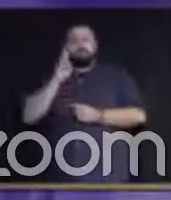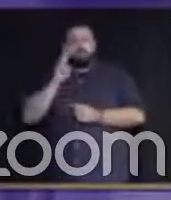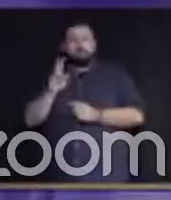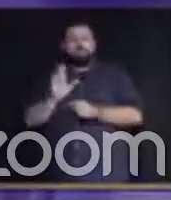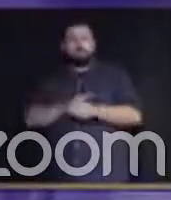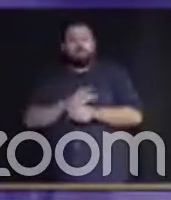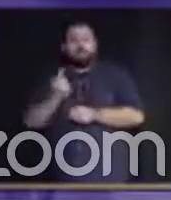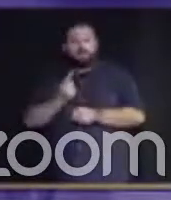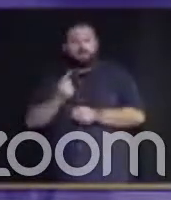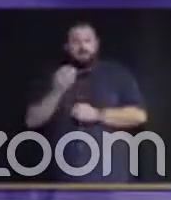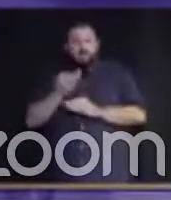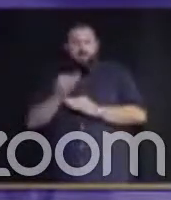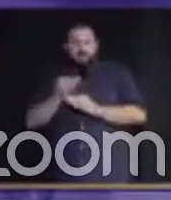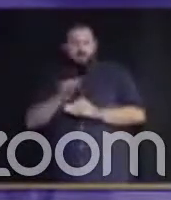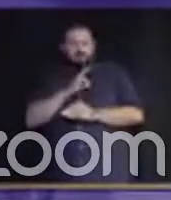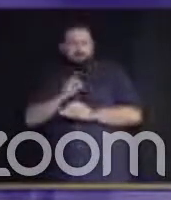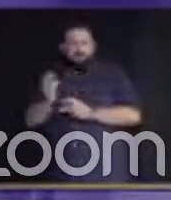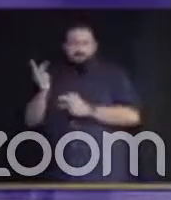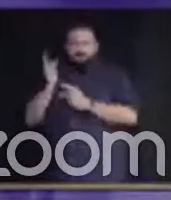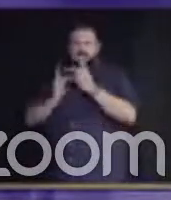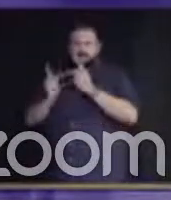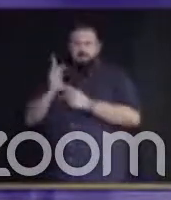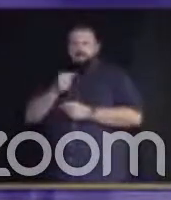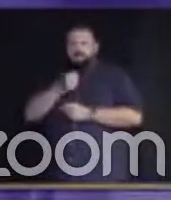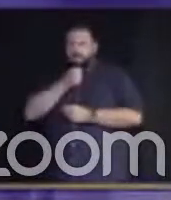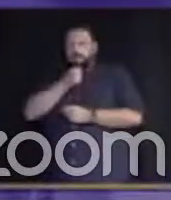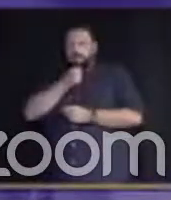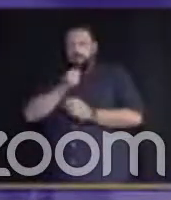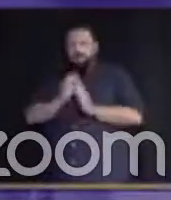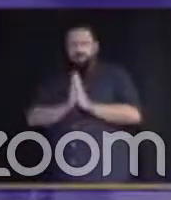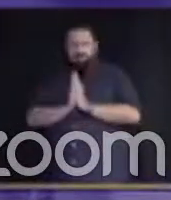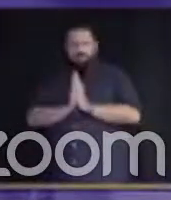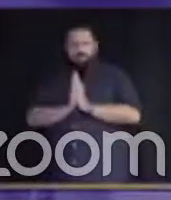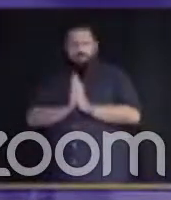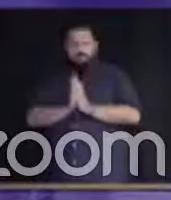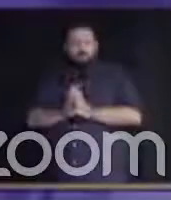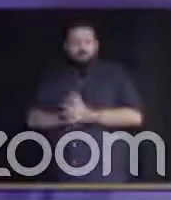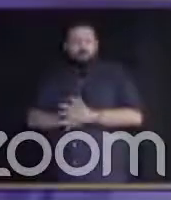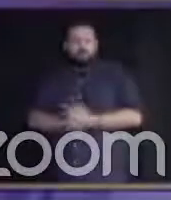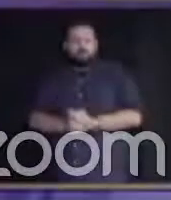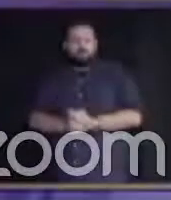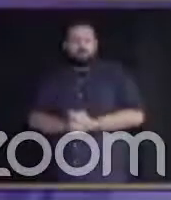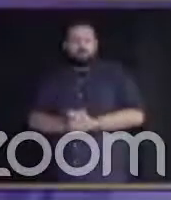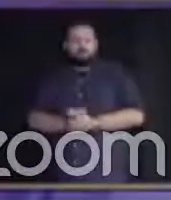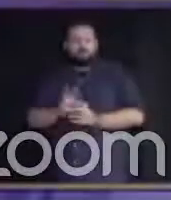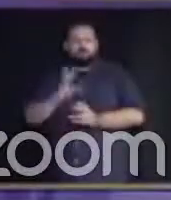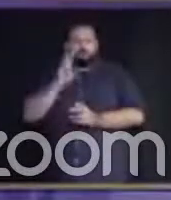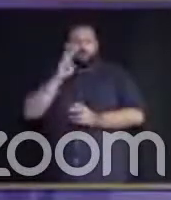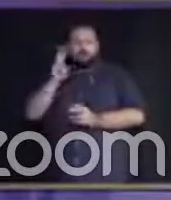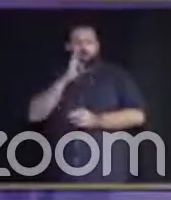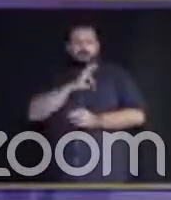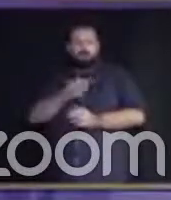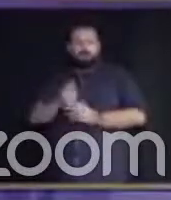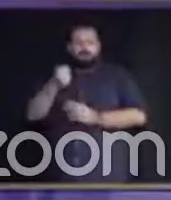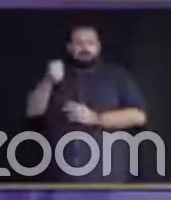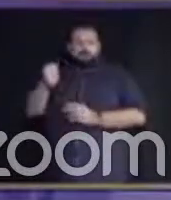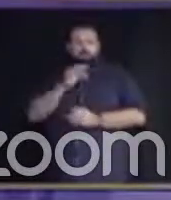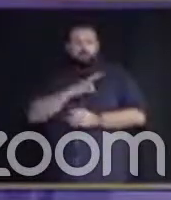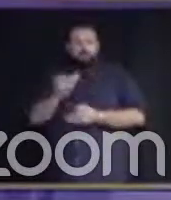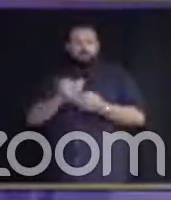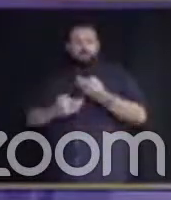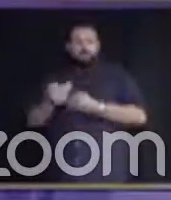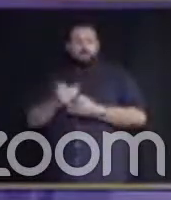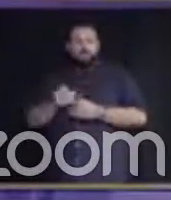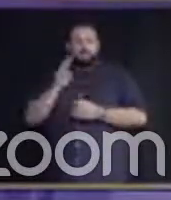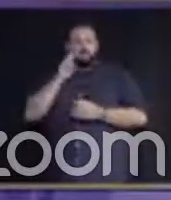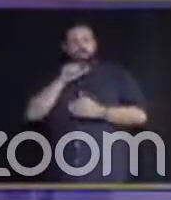ver, ¿por qué no nos... Si me prestan un micrófono, por favor. Chicos de eventos. Acá están, mira. Casi